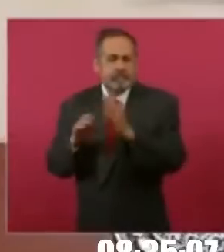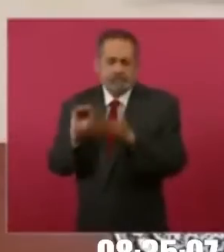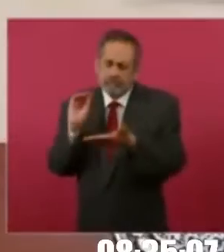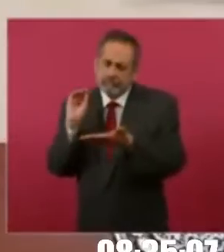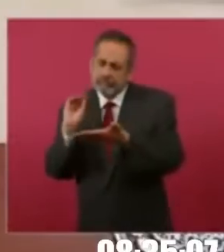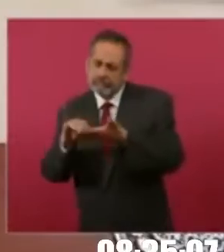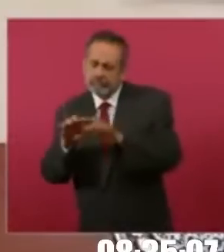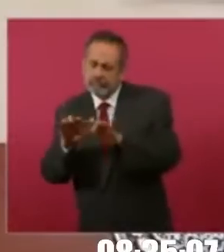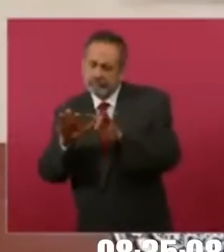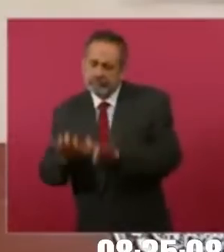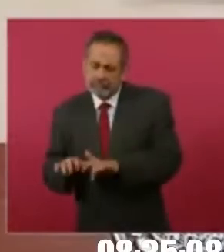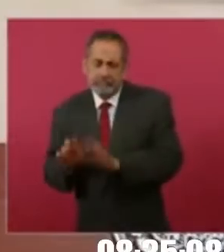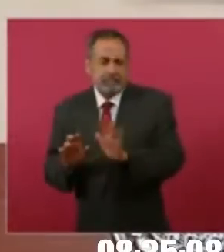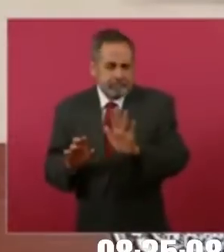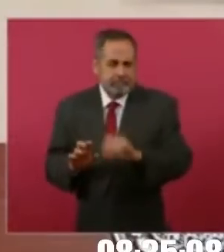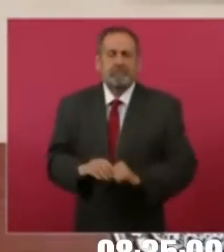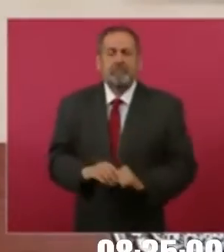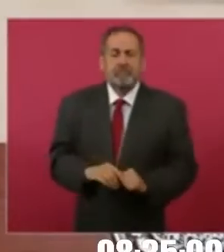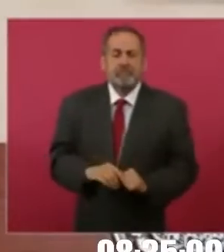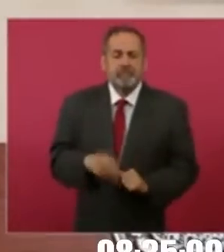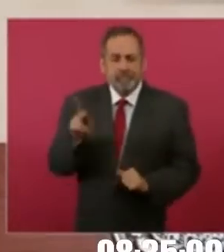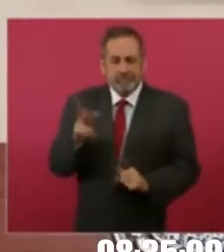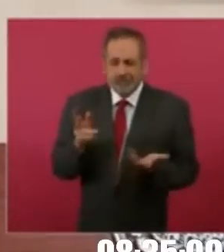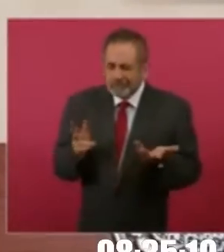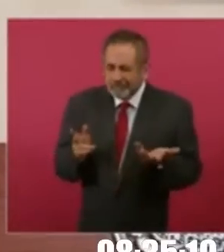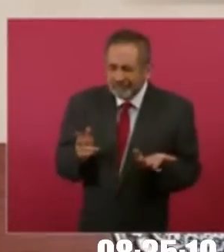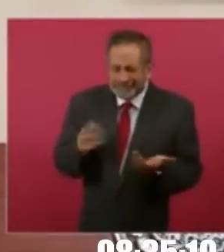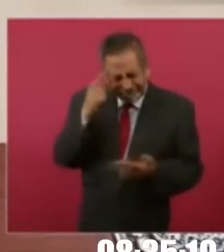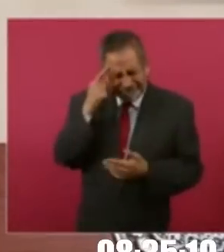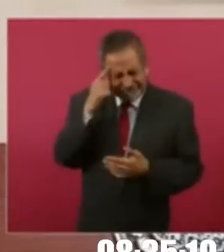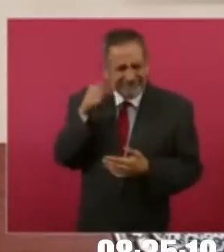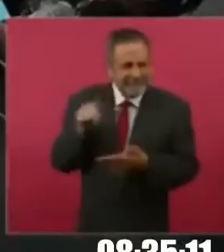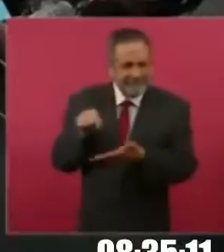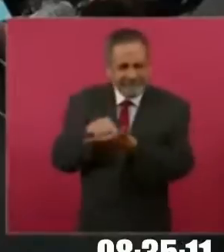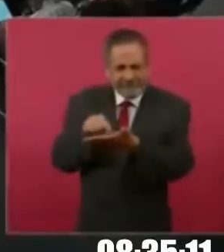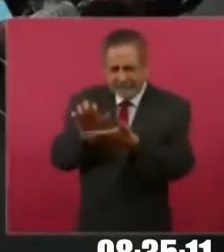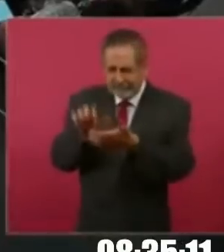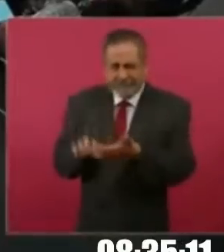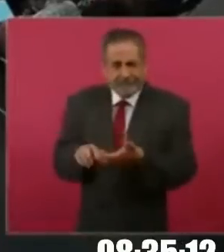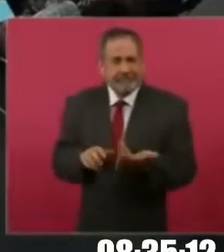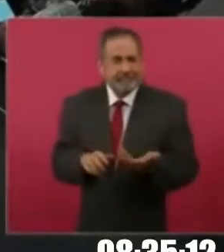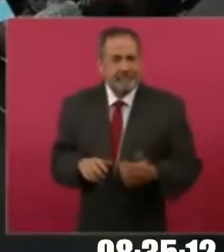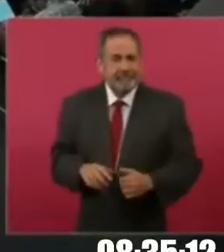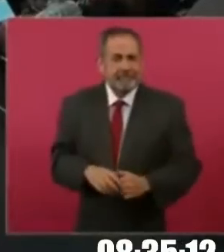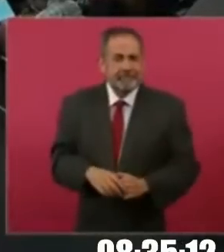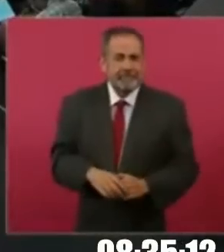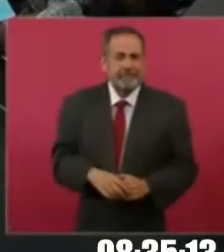averiguación pero estamos hablando de un asunto